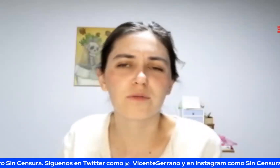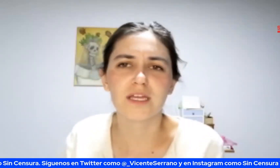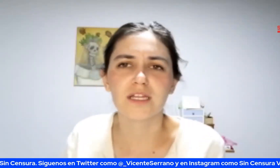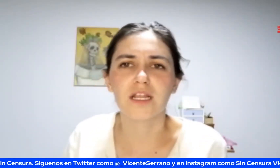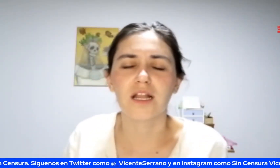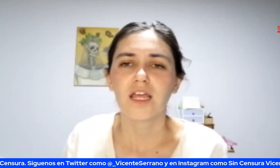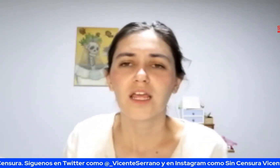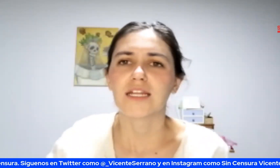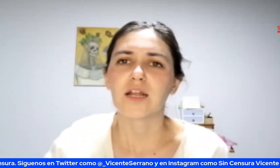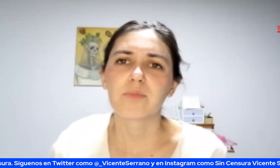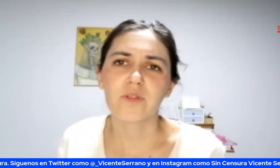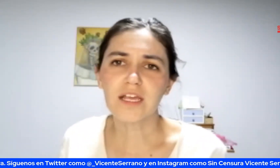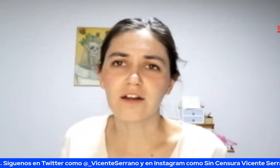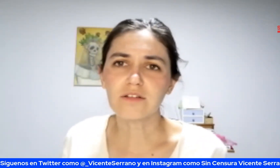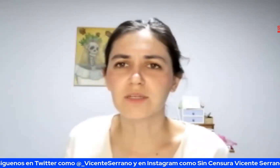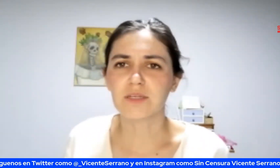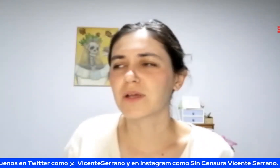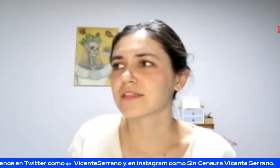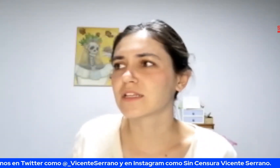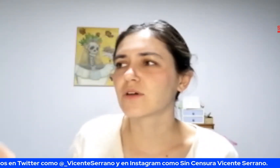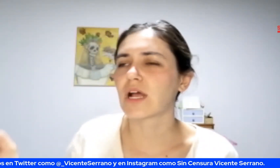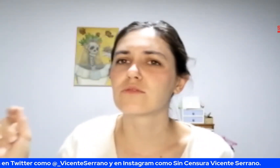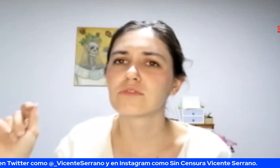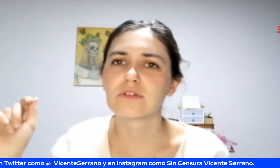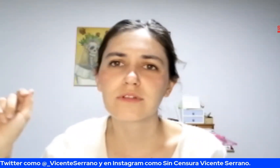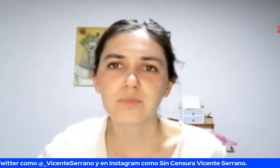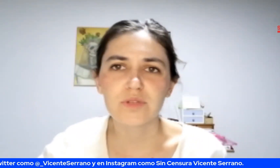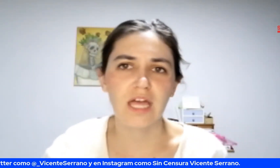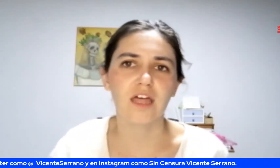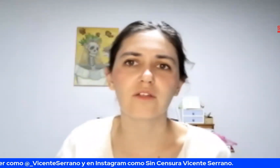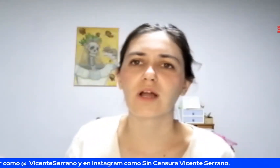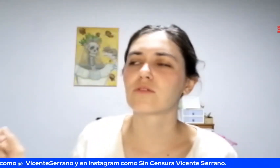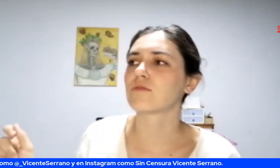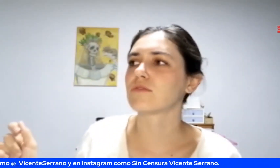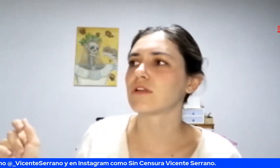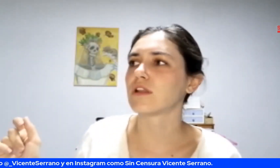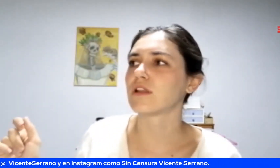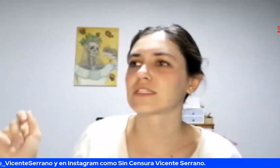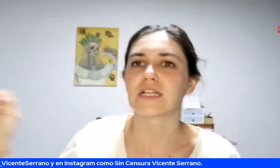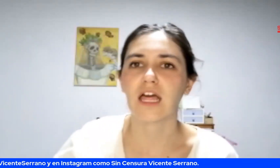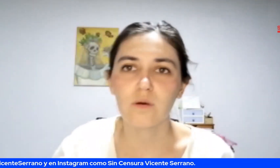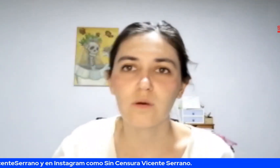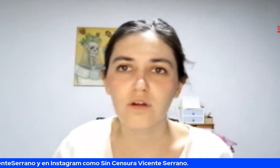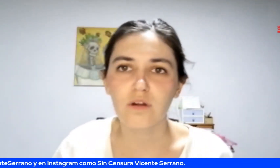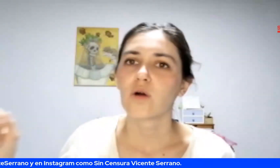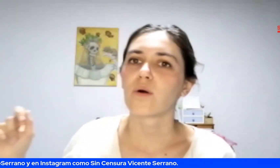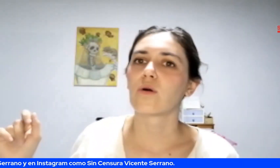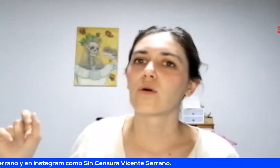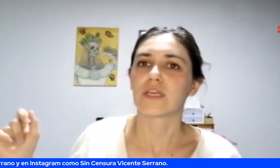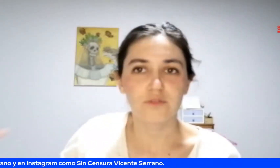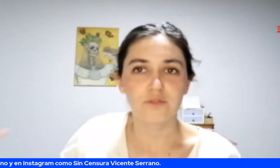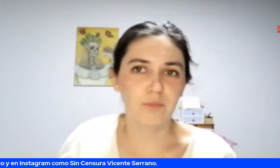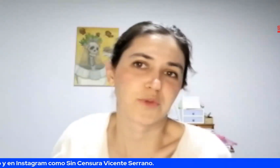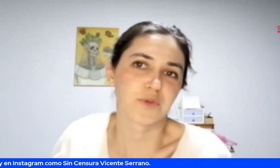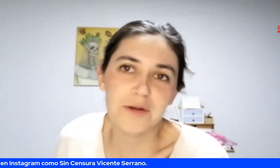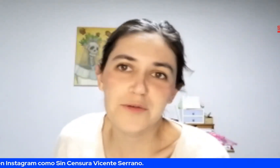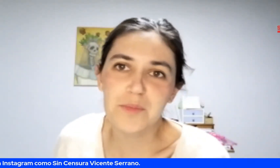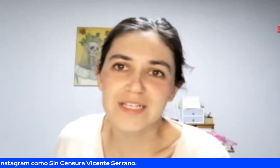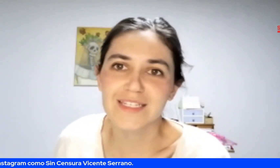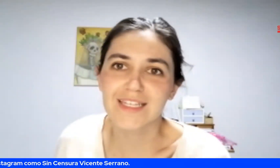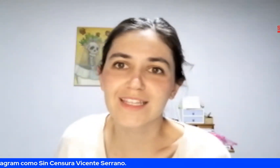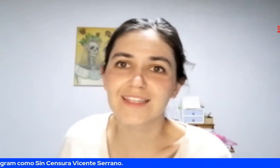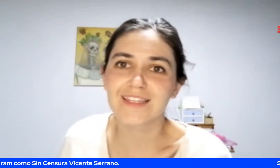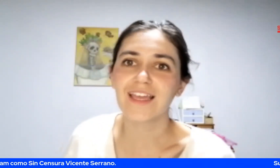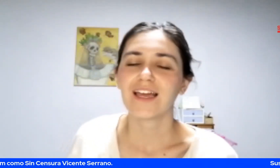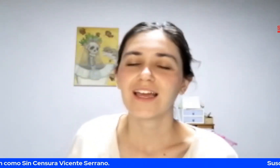otra forma en el poder, ¿no? Siempre habían tenido algún diputado, algún senador, o incluso pues tuvieron